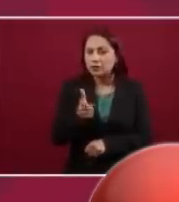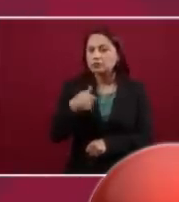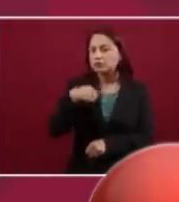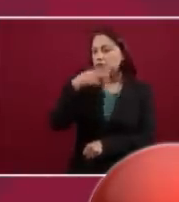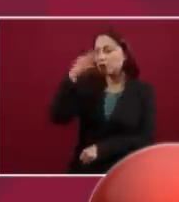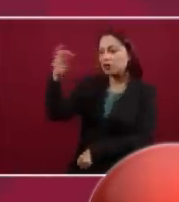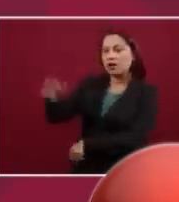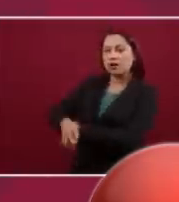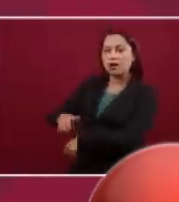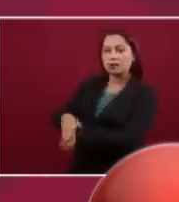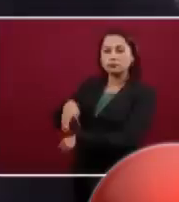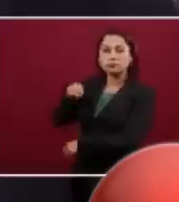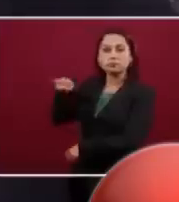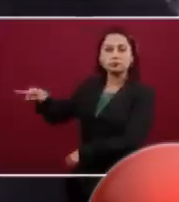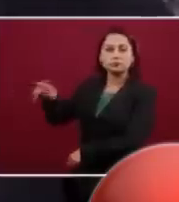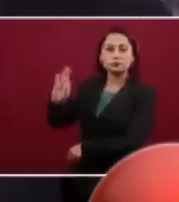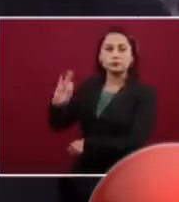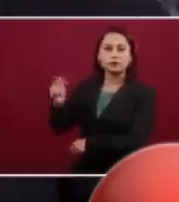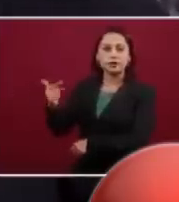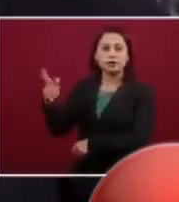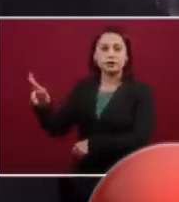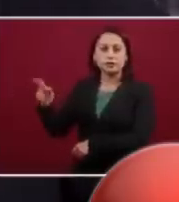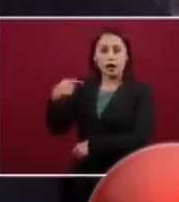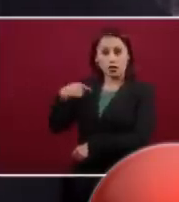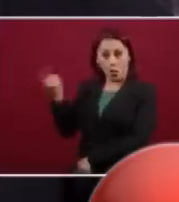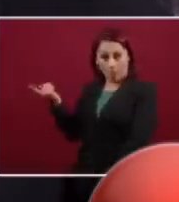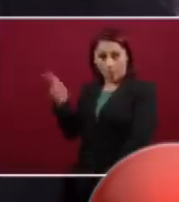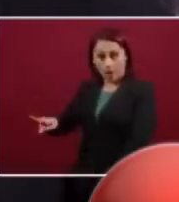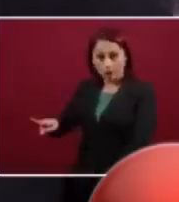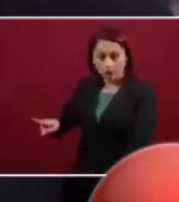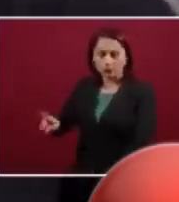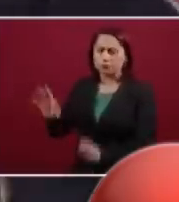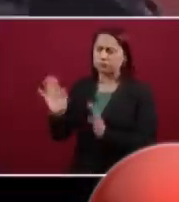Fiscalía, sin consignas.